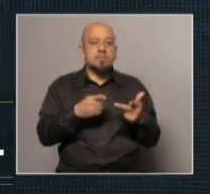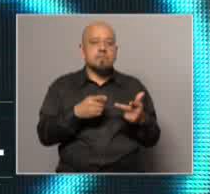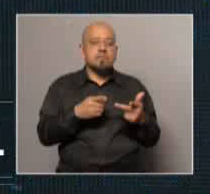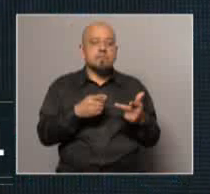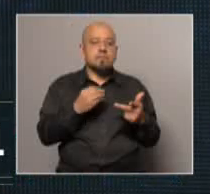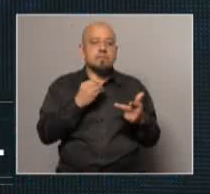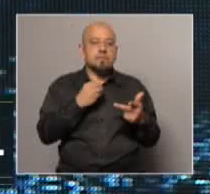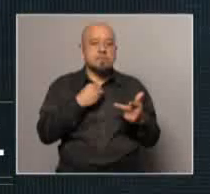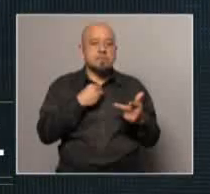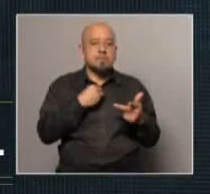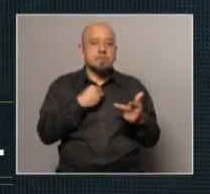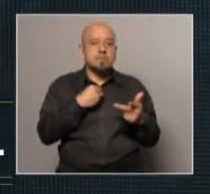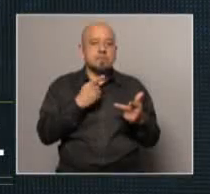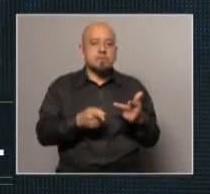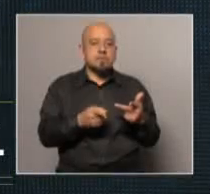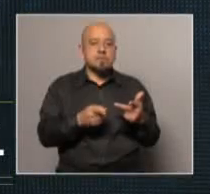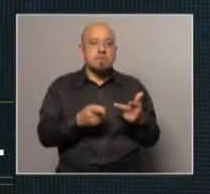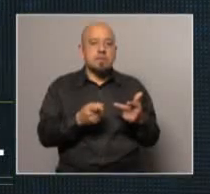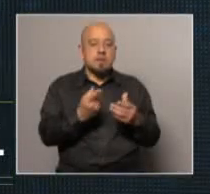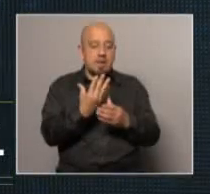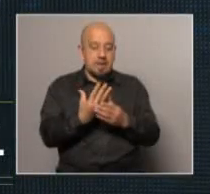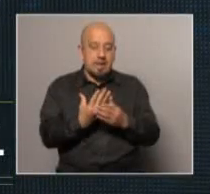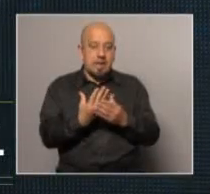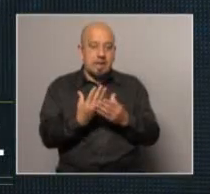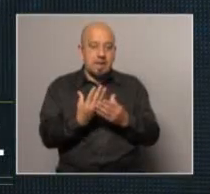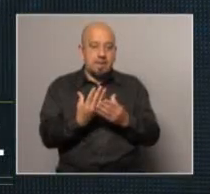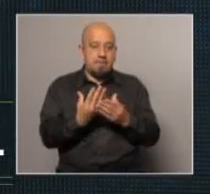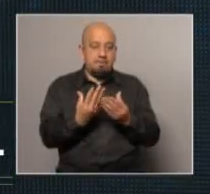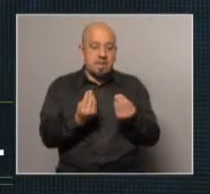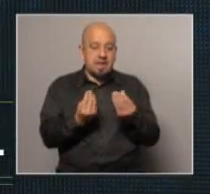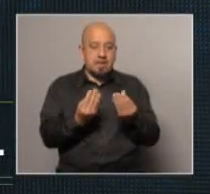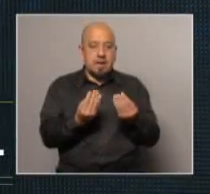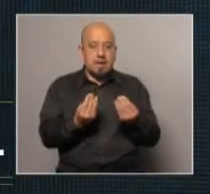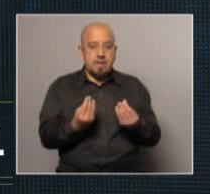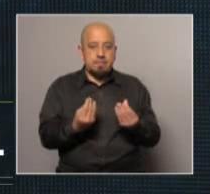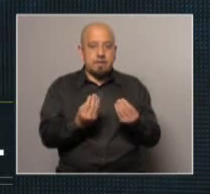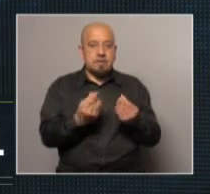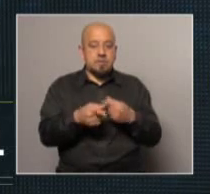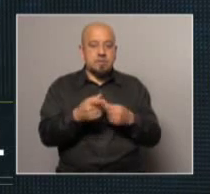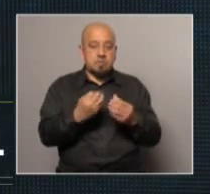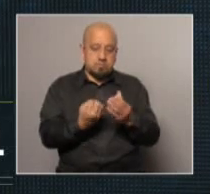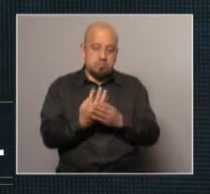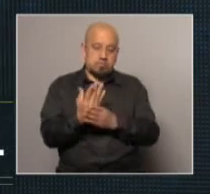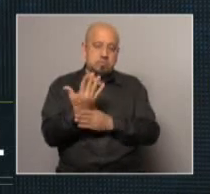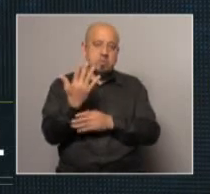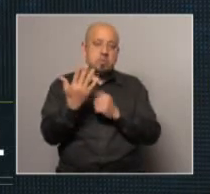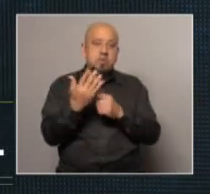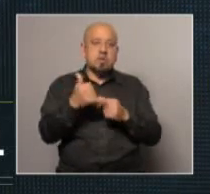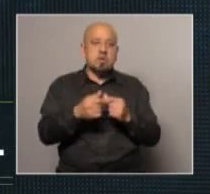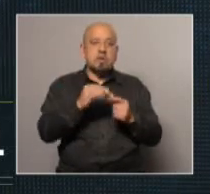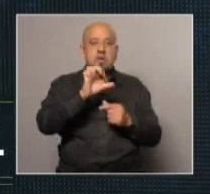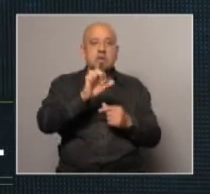que tienen en esta planta que le da a esos niños. Sobre todo son niños que tienen